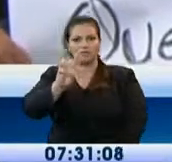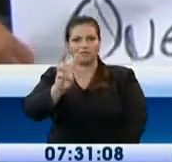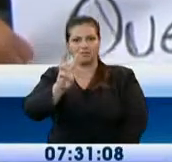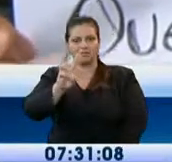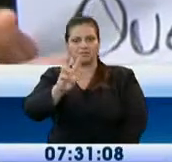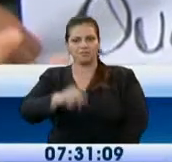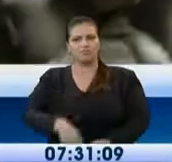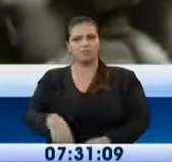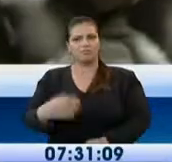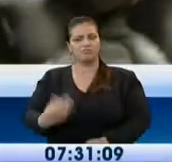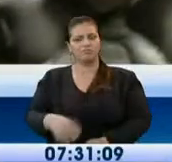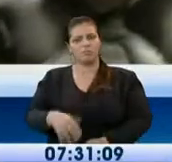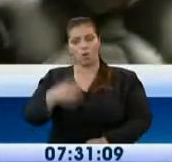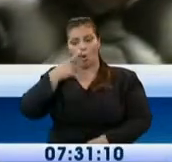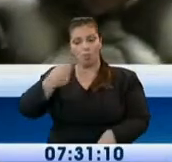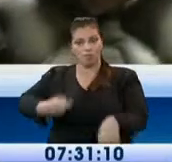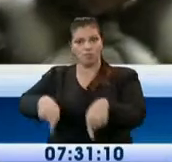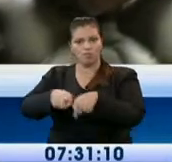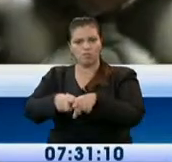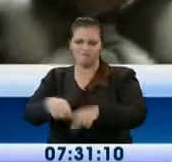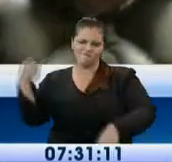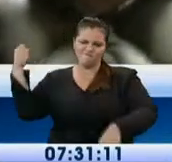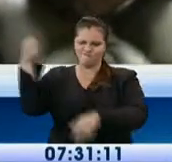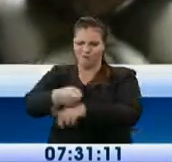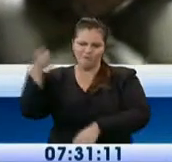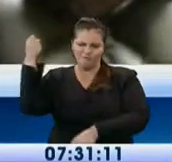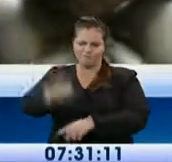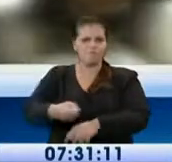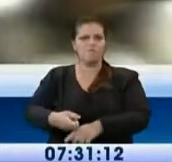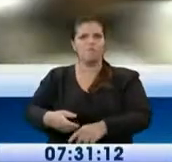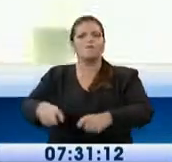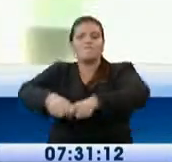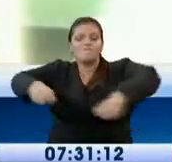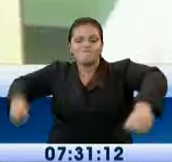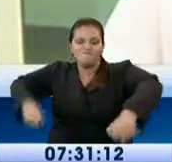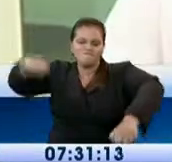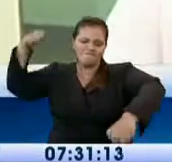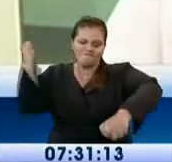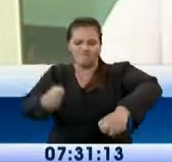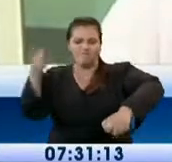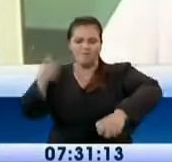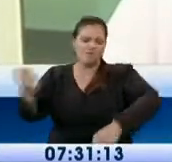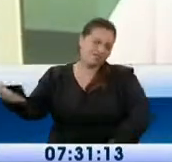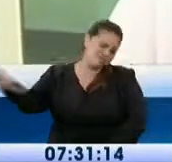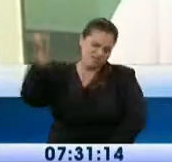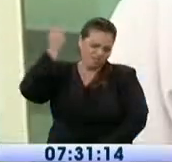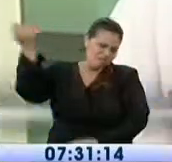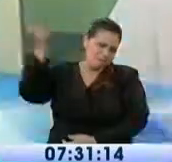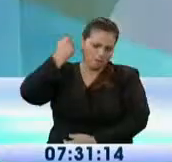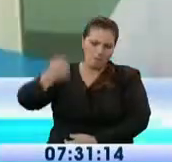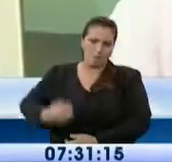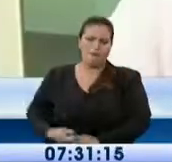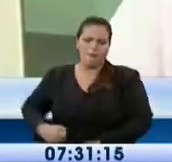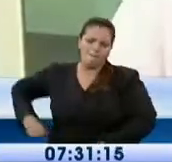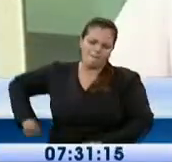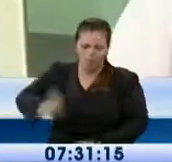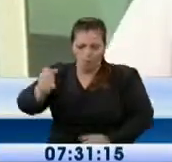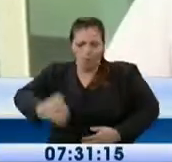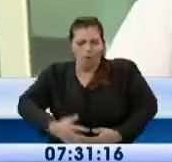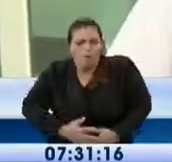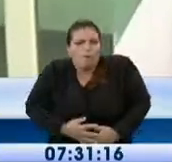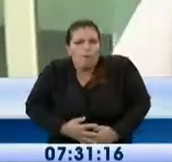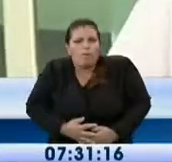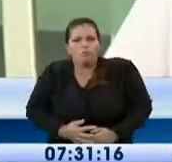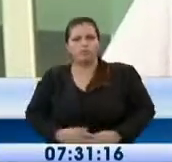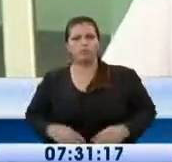una casa de salud de Guayaquil, la cual se mantiene en estado crítico. A las 6 de la mañana, pues, él falleció porque era demasiado prematuro.